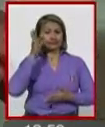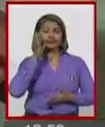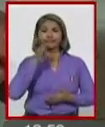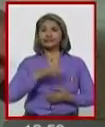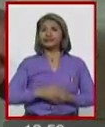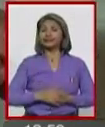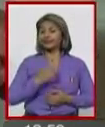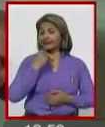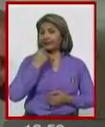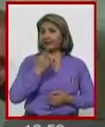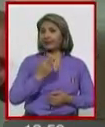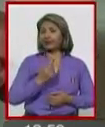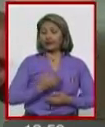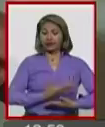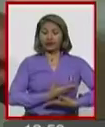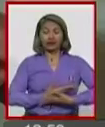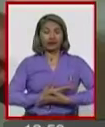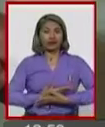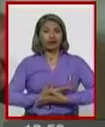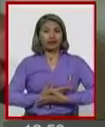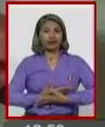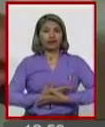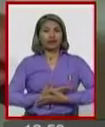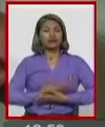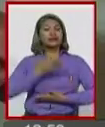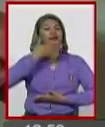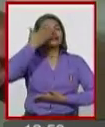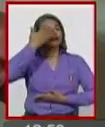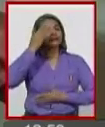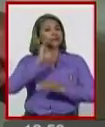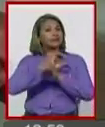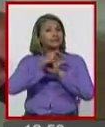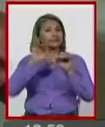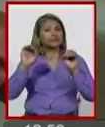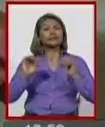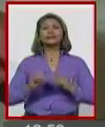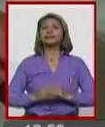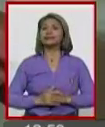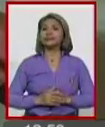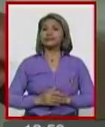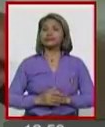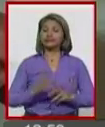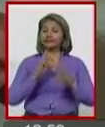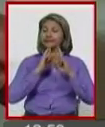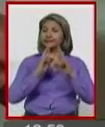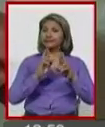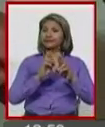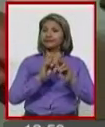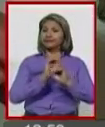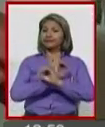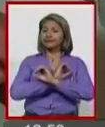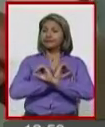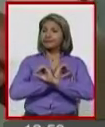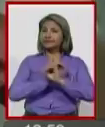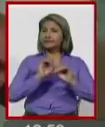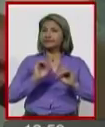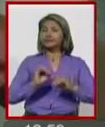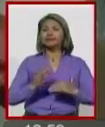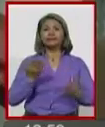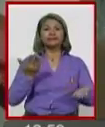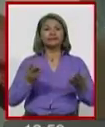familia? Ellos indicaban que el niño amaneció sin respiración, no respondía, inconsciente, más o